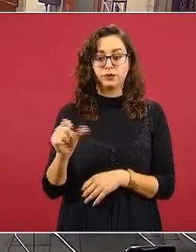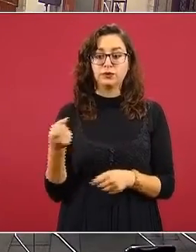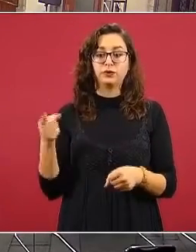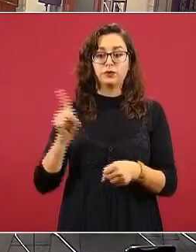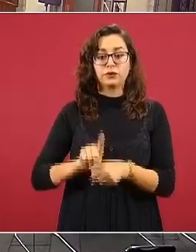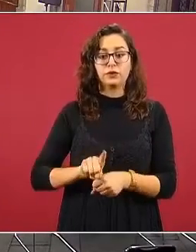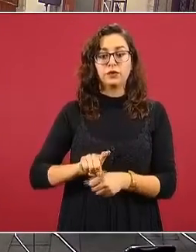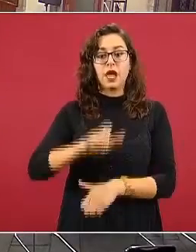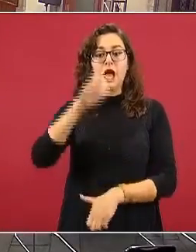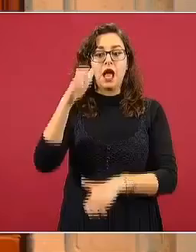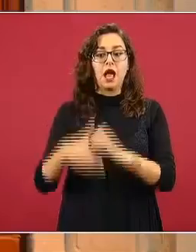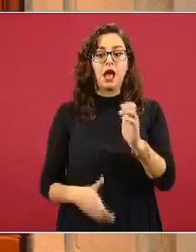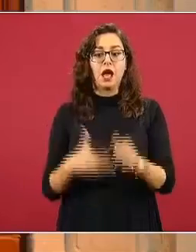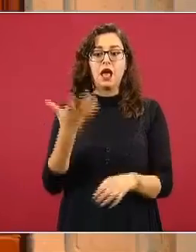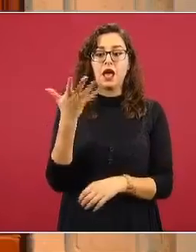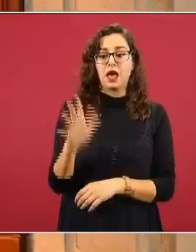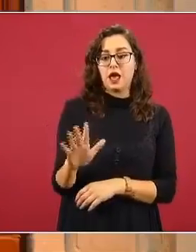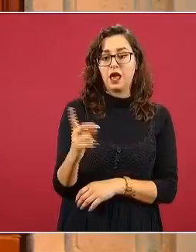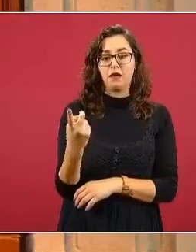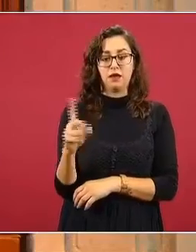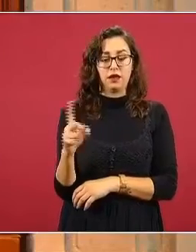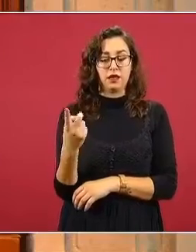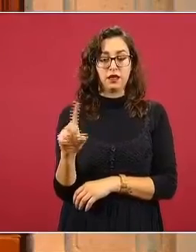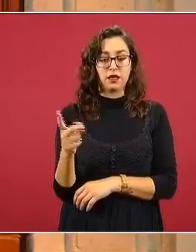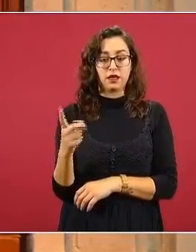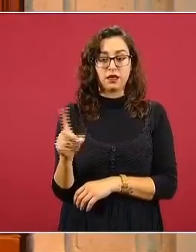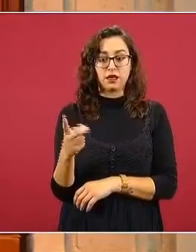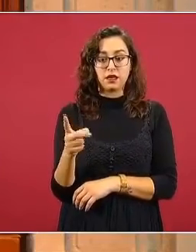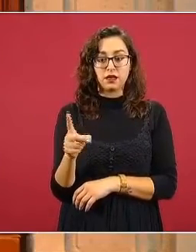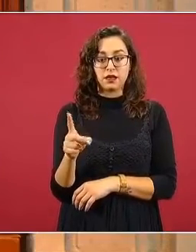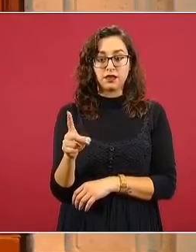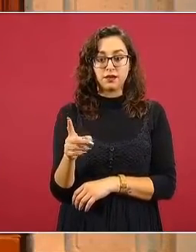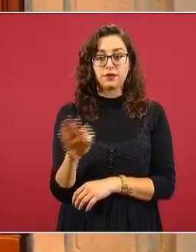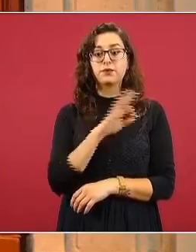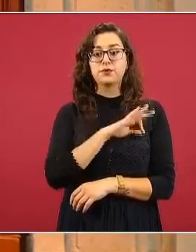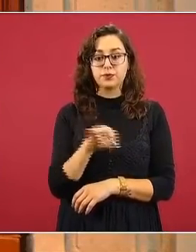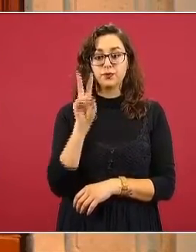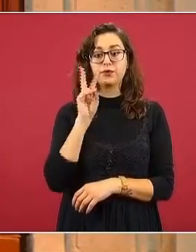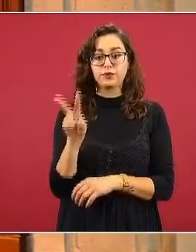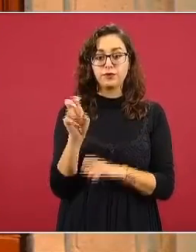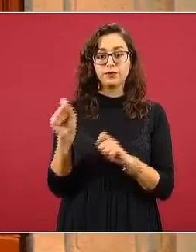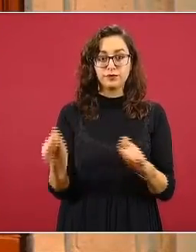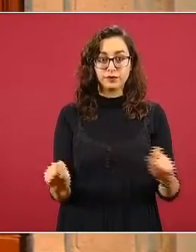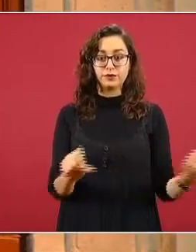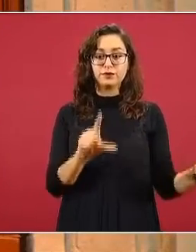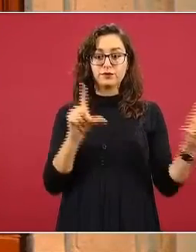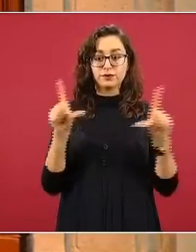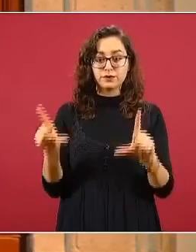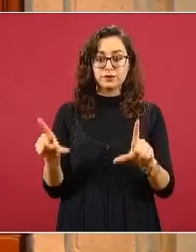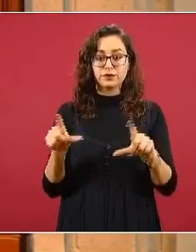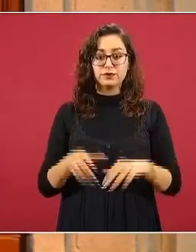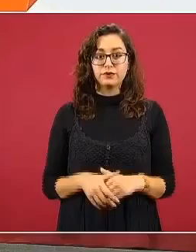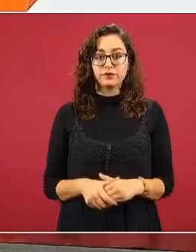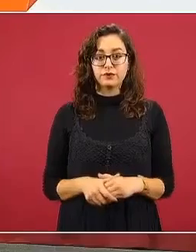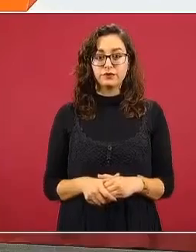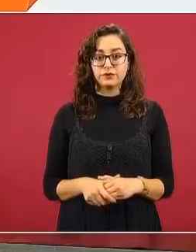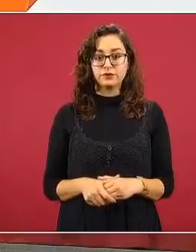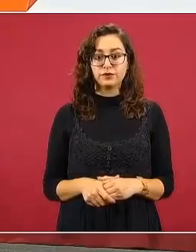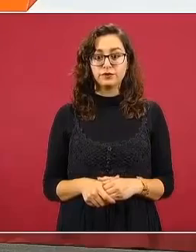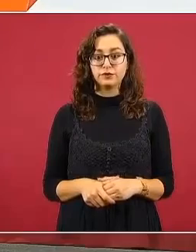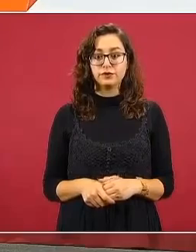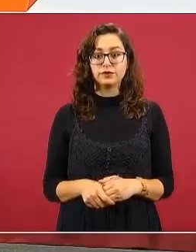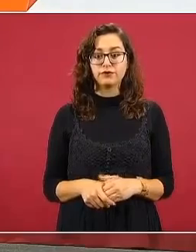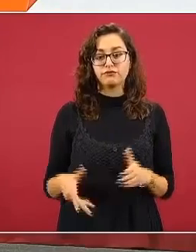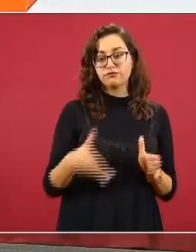terminará el próximo 10 de diciembre, que veremos en la siguiente diapositiva, que tiene que ver con estos